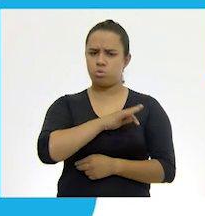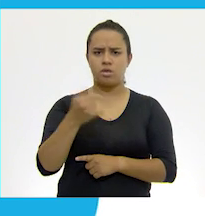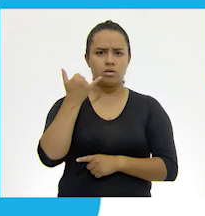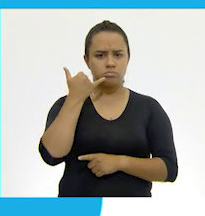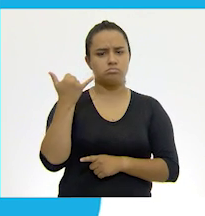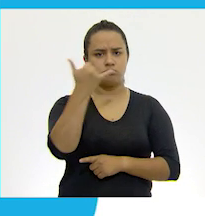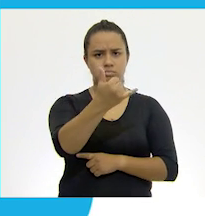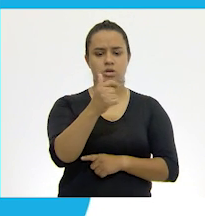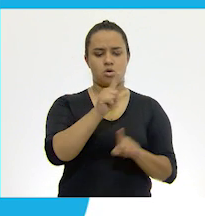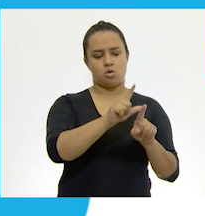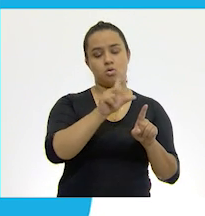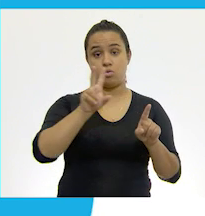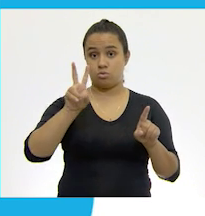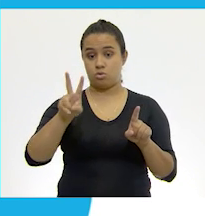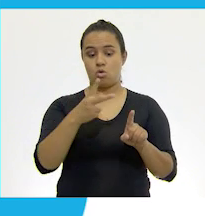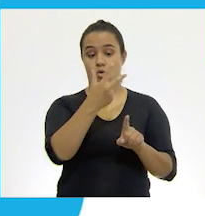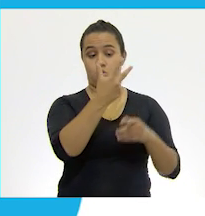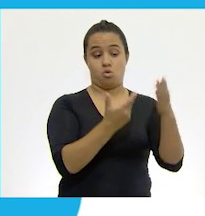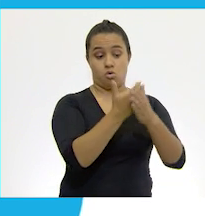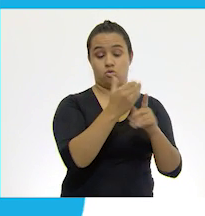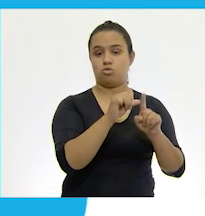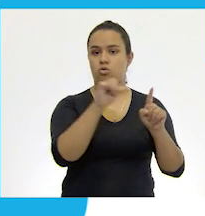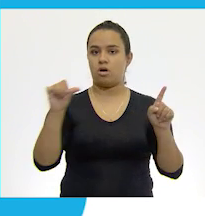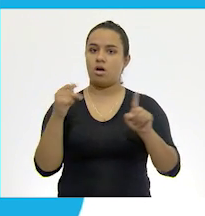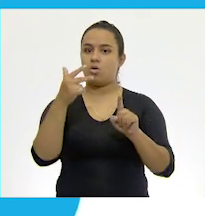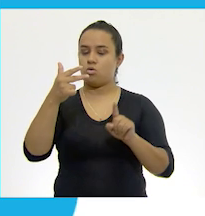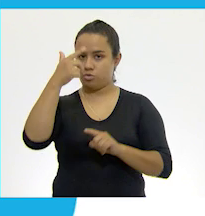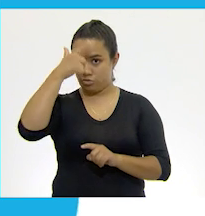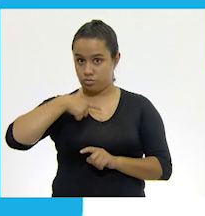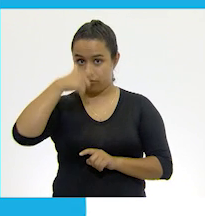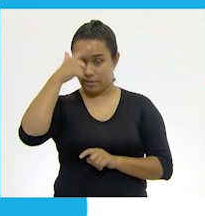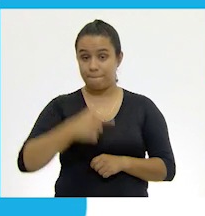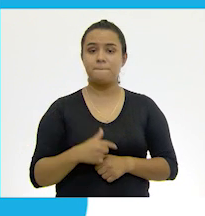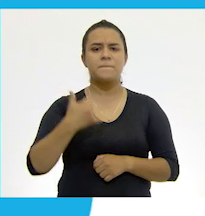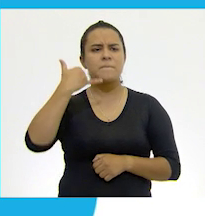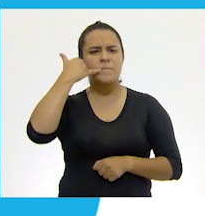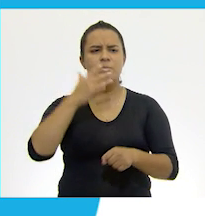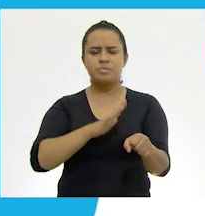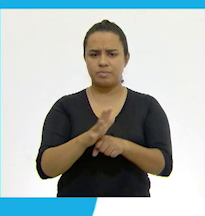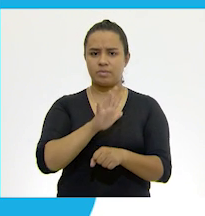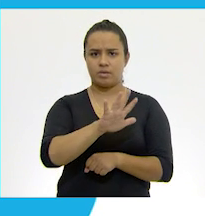y maestros de lunes a viernes de 8 a 20 horas. Al teléfono